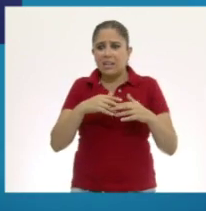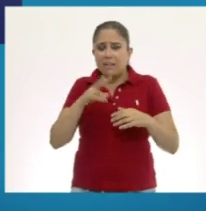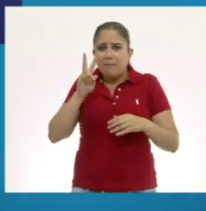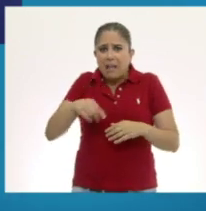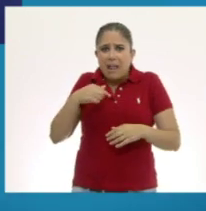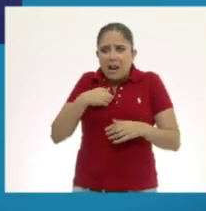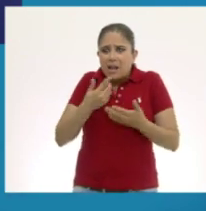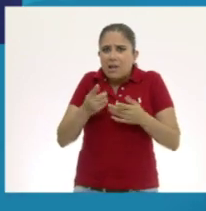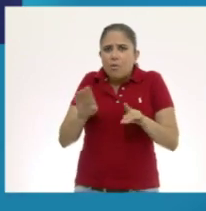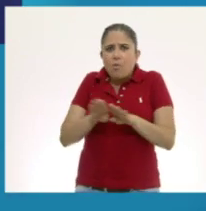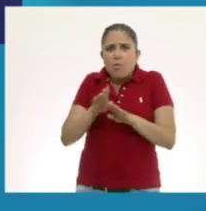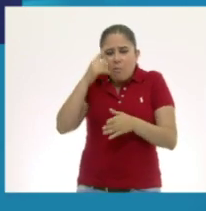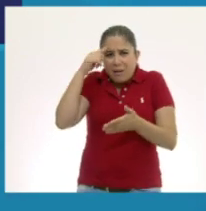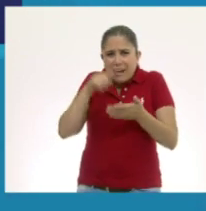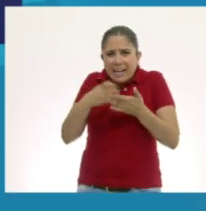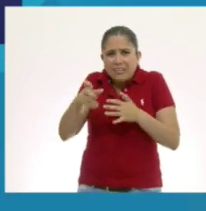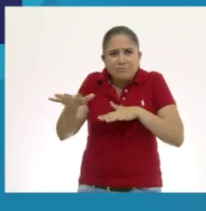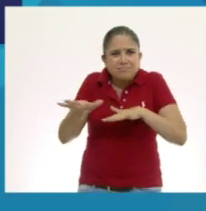esto.